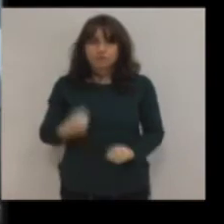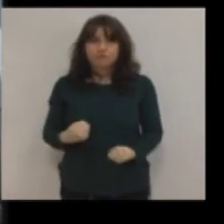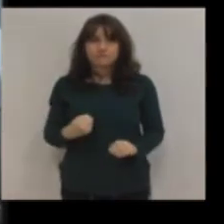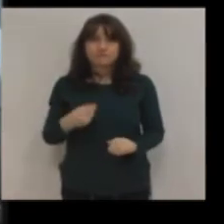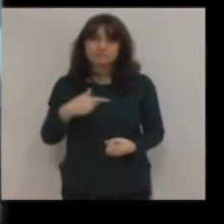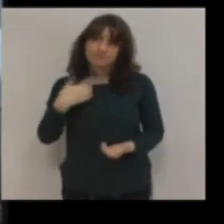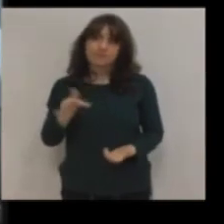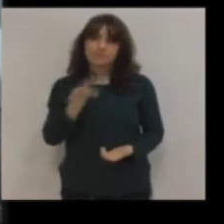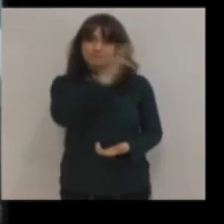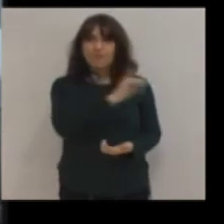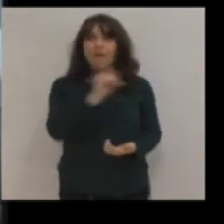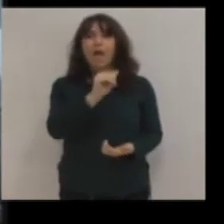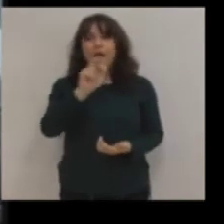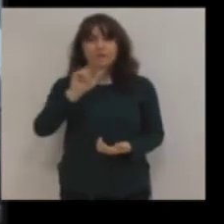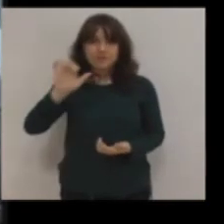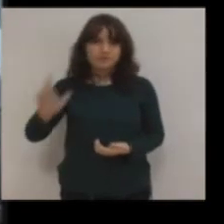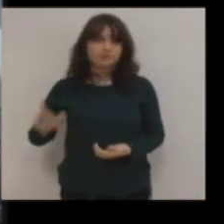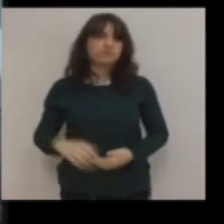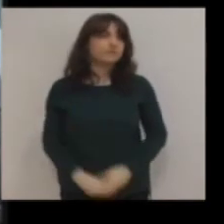Javier.